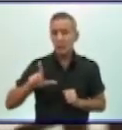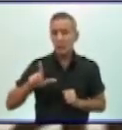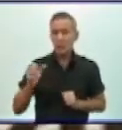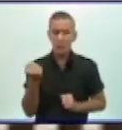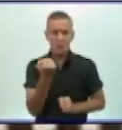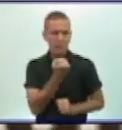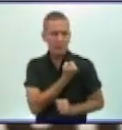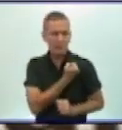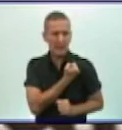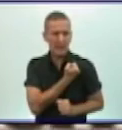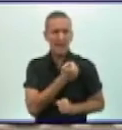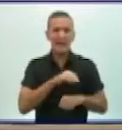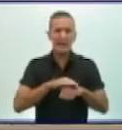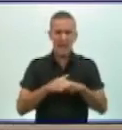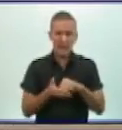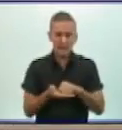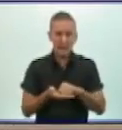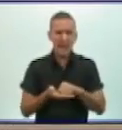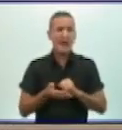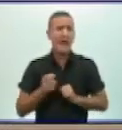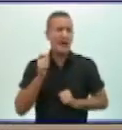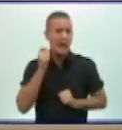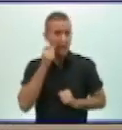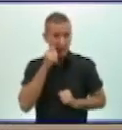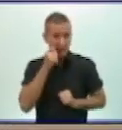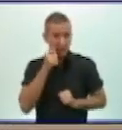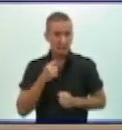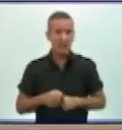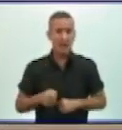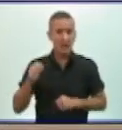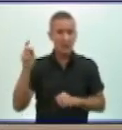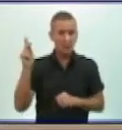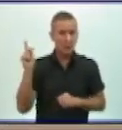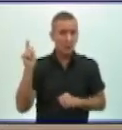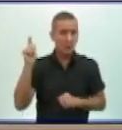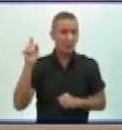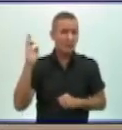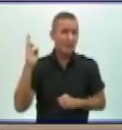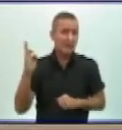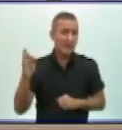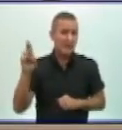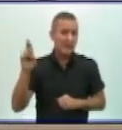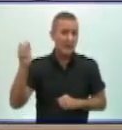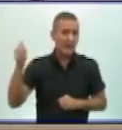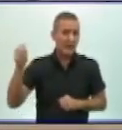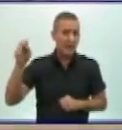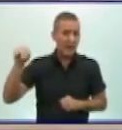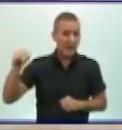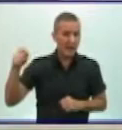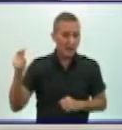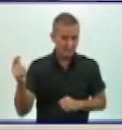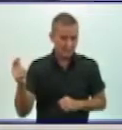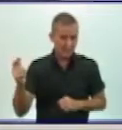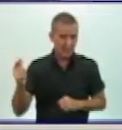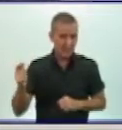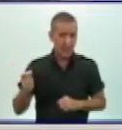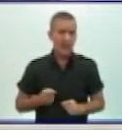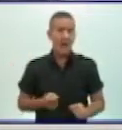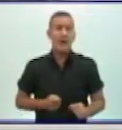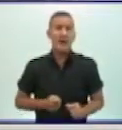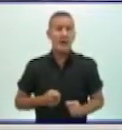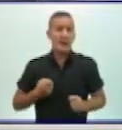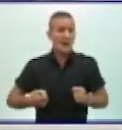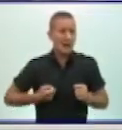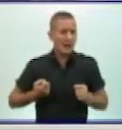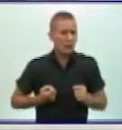muy activo, actividad que en este momento estamos hablando de la lucha contra la dictadura de Batista, o sea, no estamos hablando